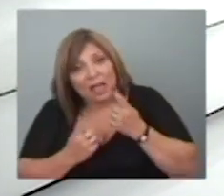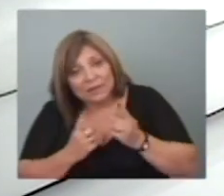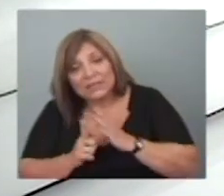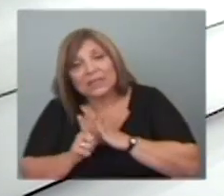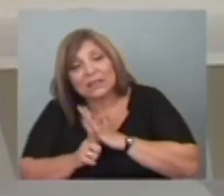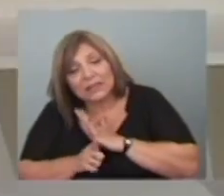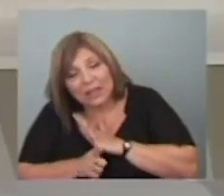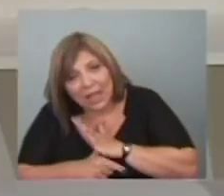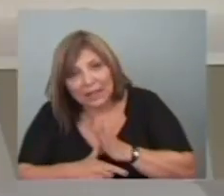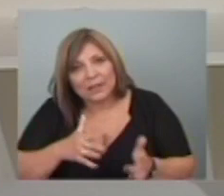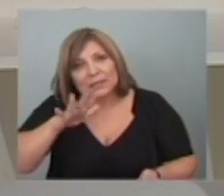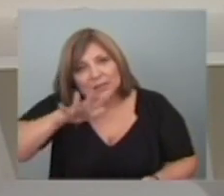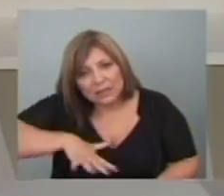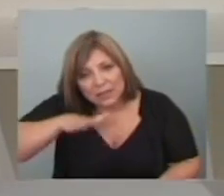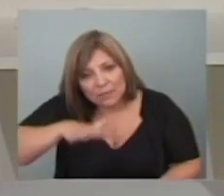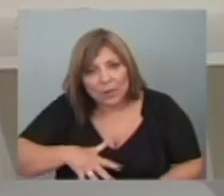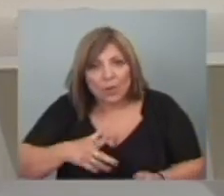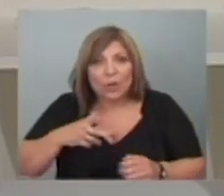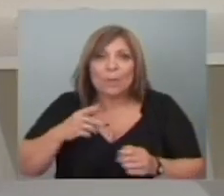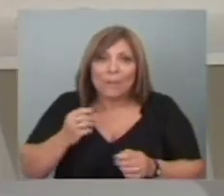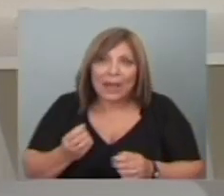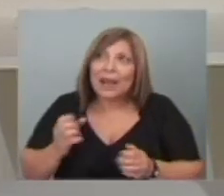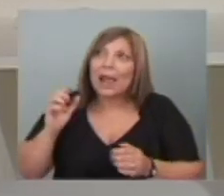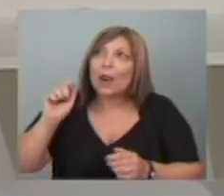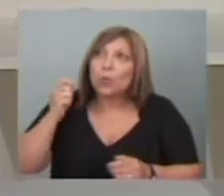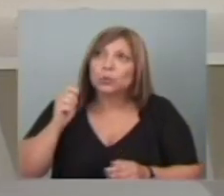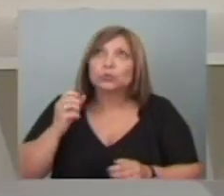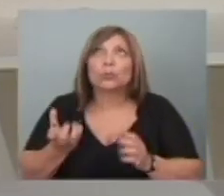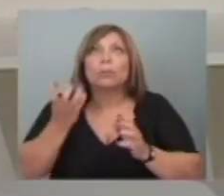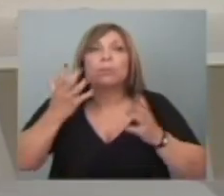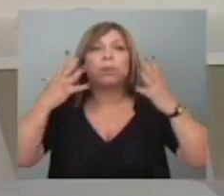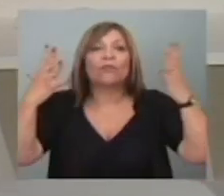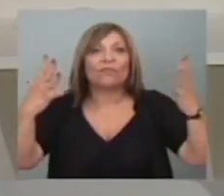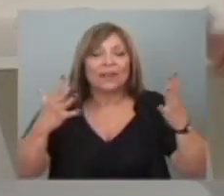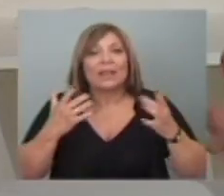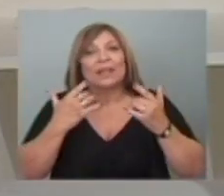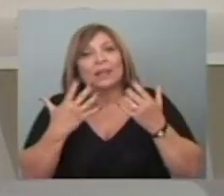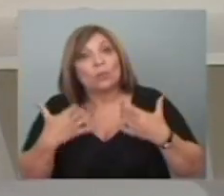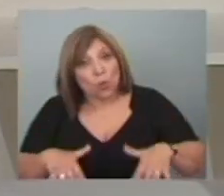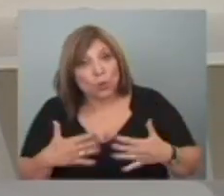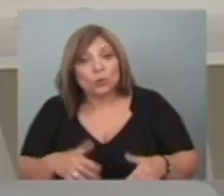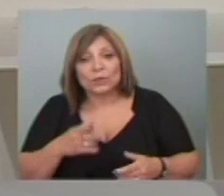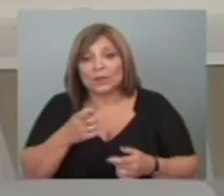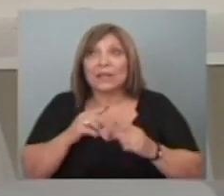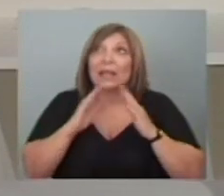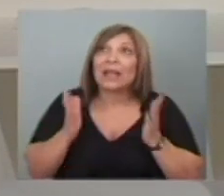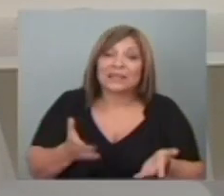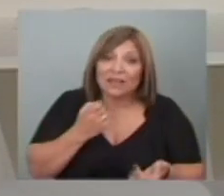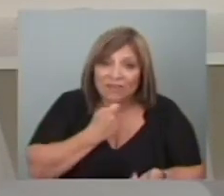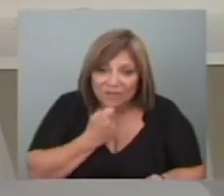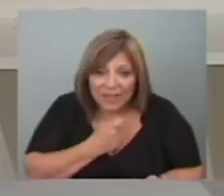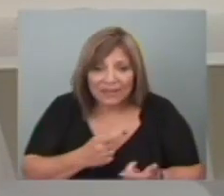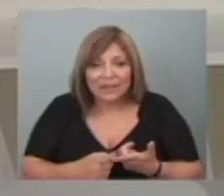tarda demasiado. 5 meses para colocar la luz es mucho. Entonces tiene que ver con que la casa no estaba en condiciones, ese tipo